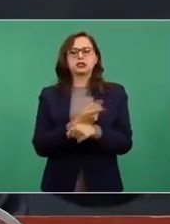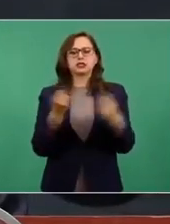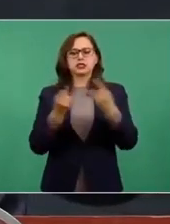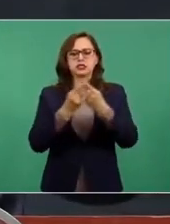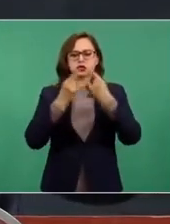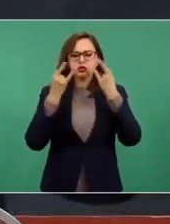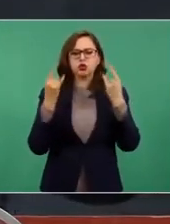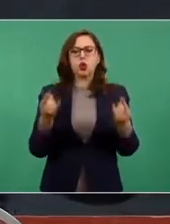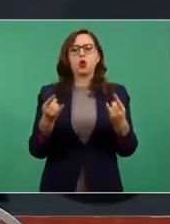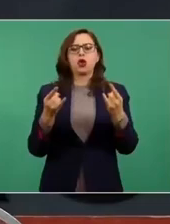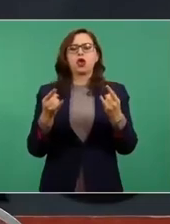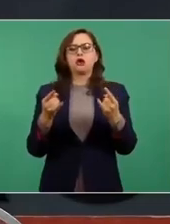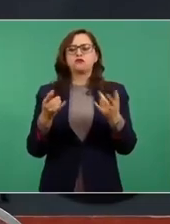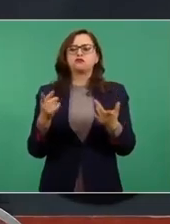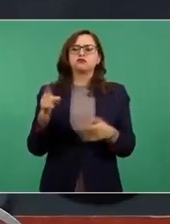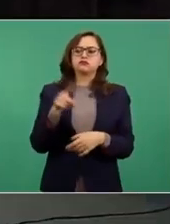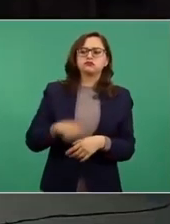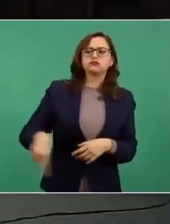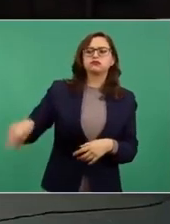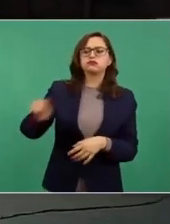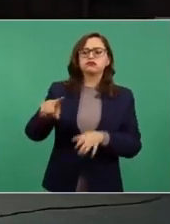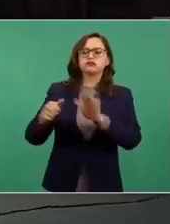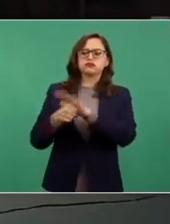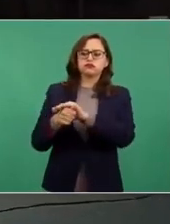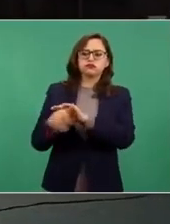de los jóvenes